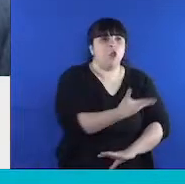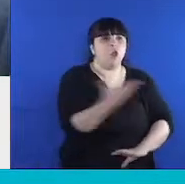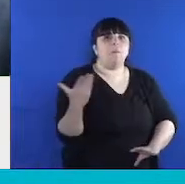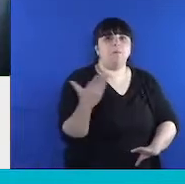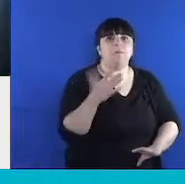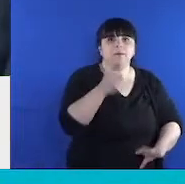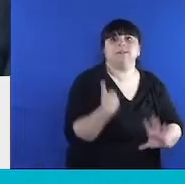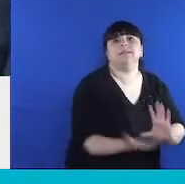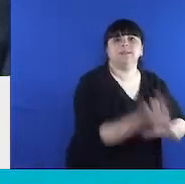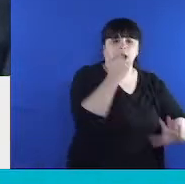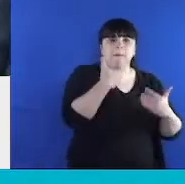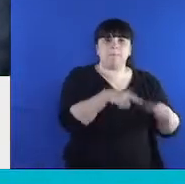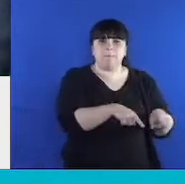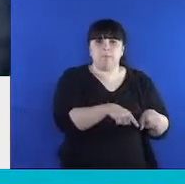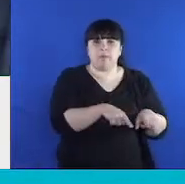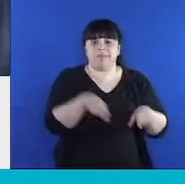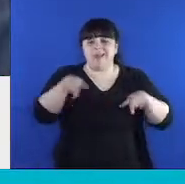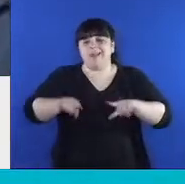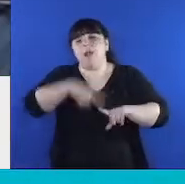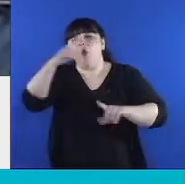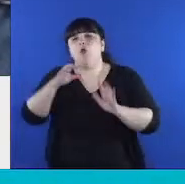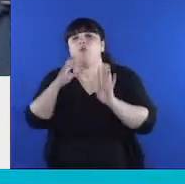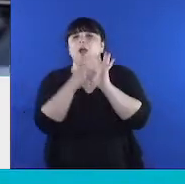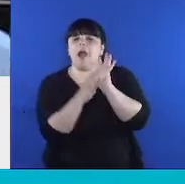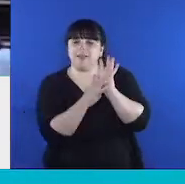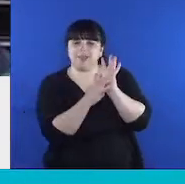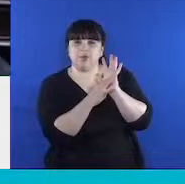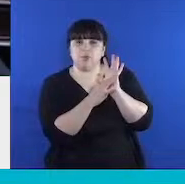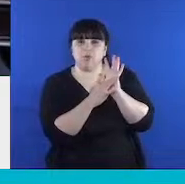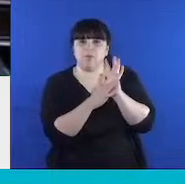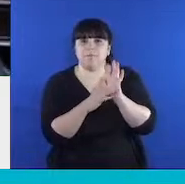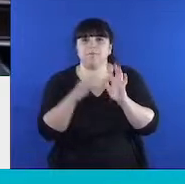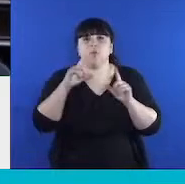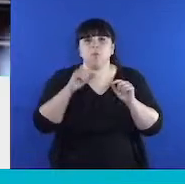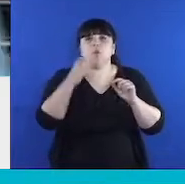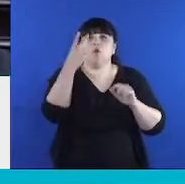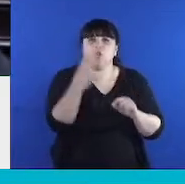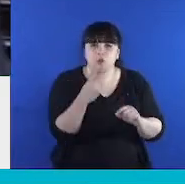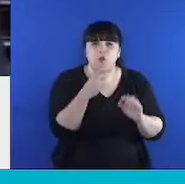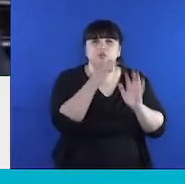otro artículo. El inciso 2 del artículo, el inciso